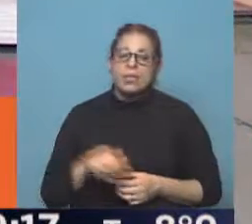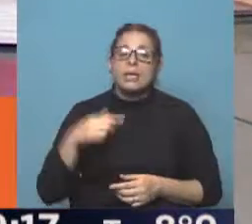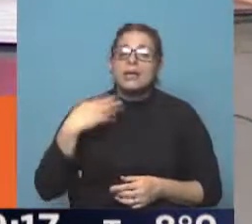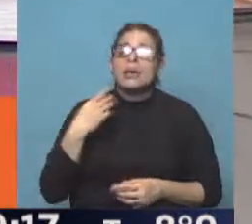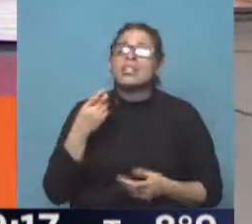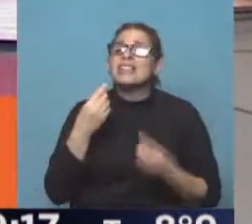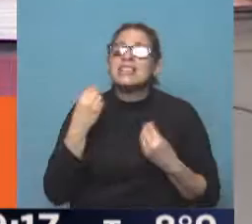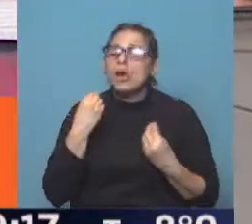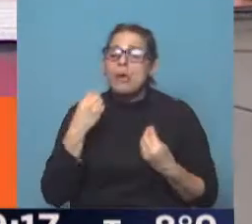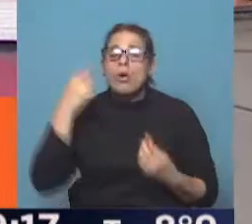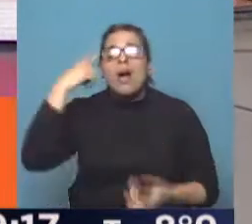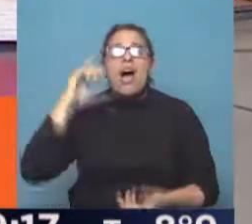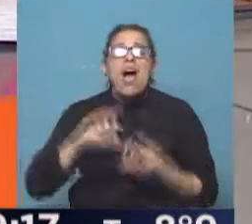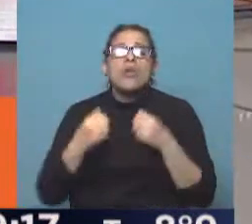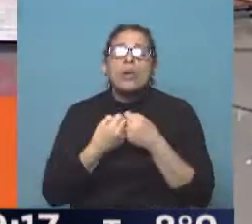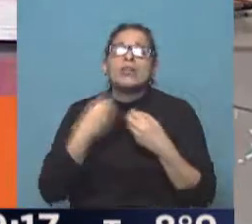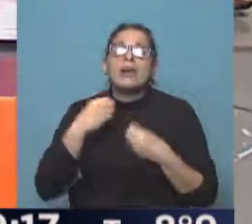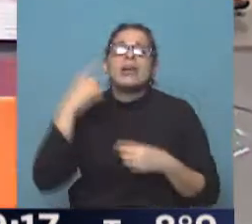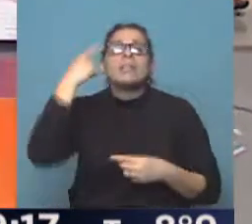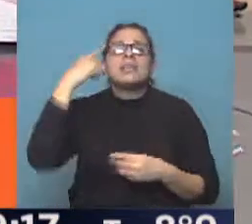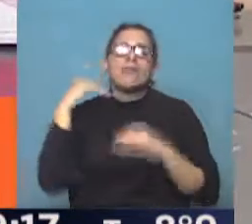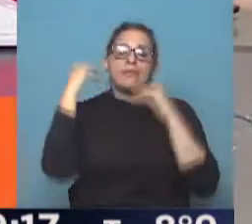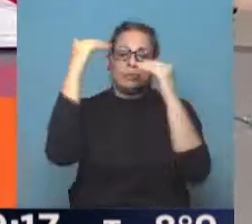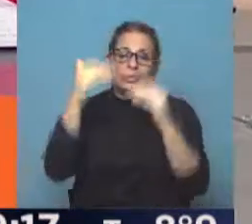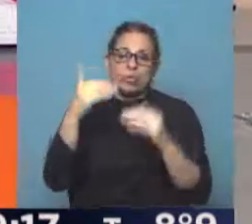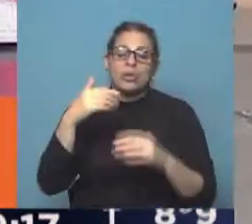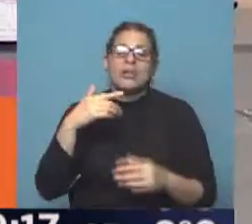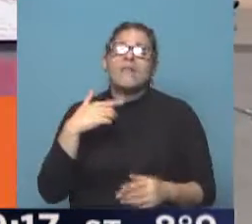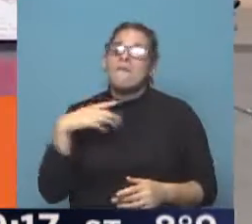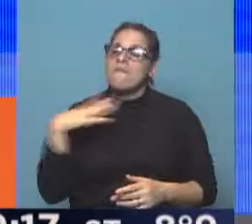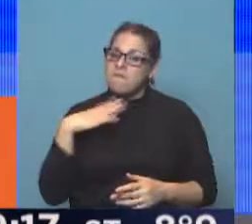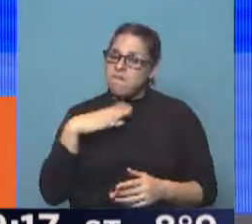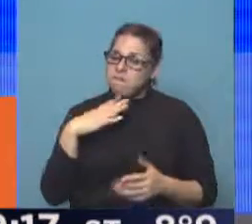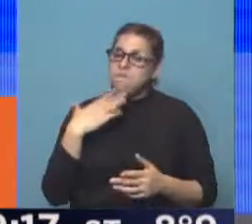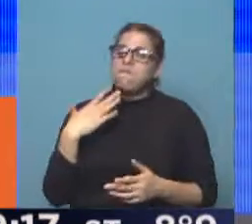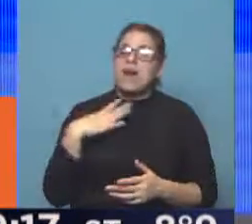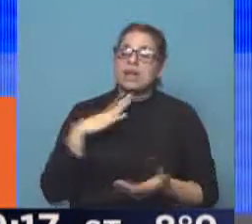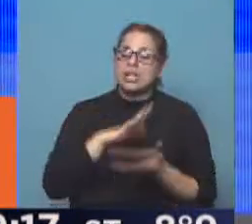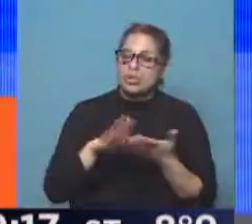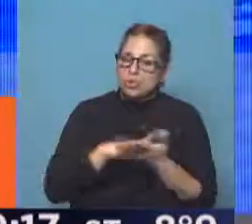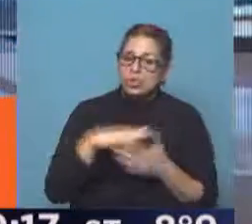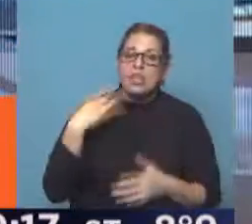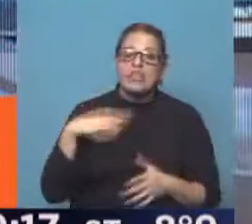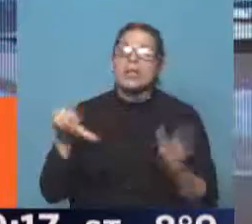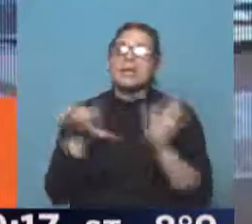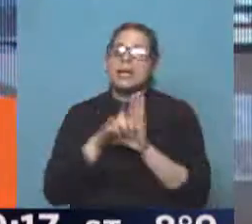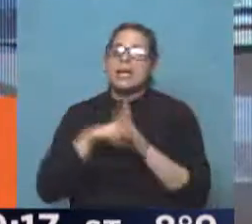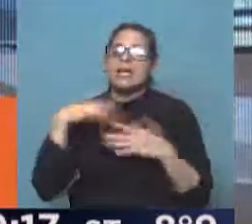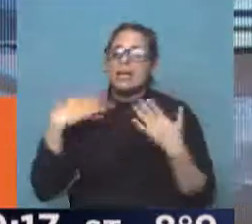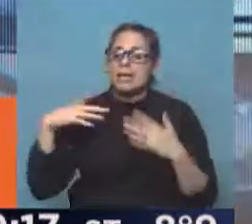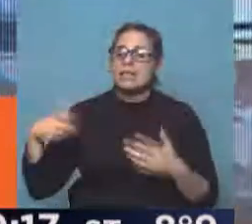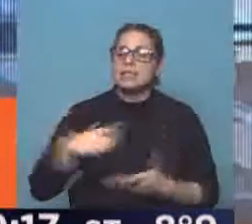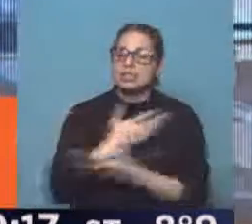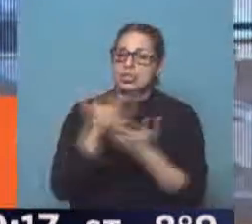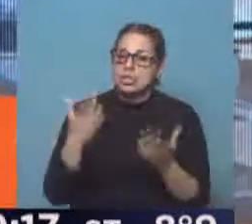acuerdo para pensar un horizonte junto. Nosotros creemos que eso no está y creemos que en ese contexto hoy debe sancionarse una ley de emergencia social, que se cree